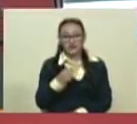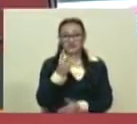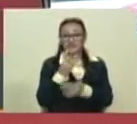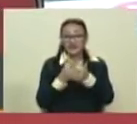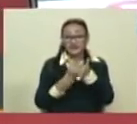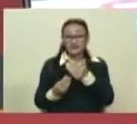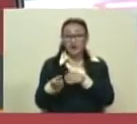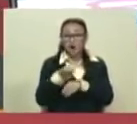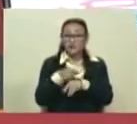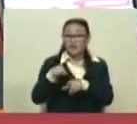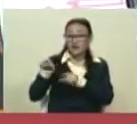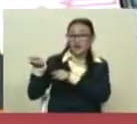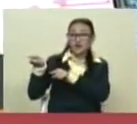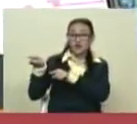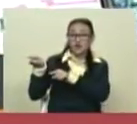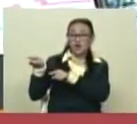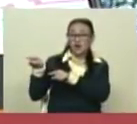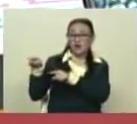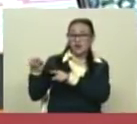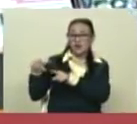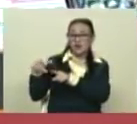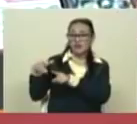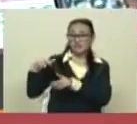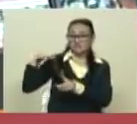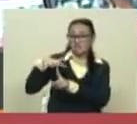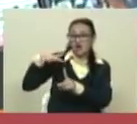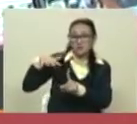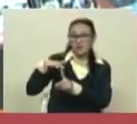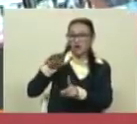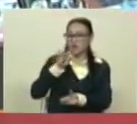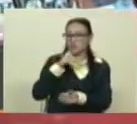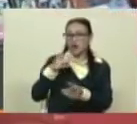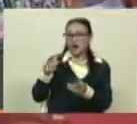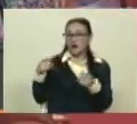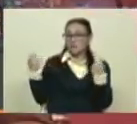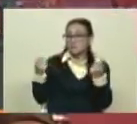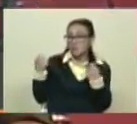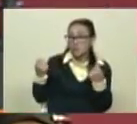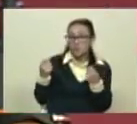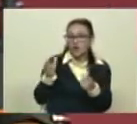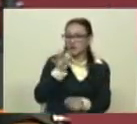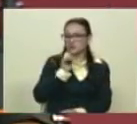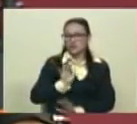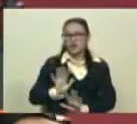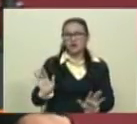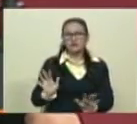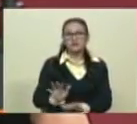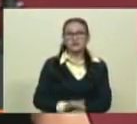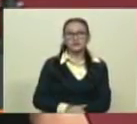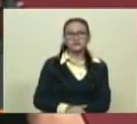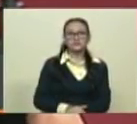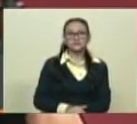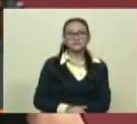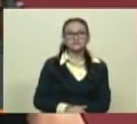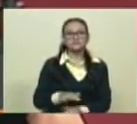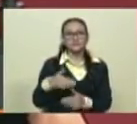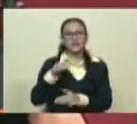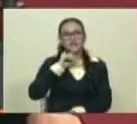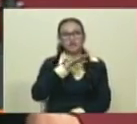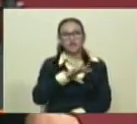gobiernos nefastos, intervencionistas, antipopulares, impopulares, pasarán a la